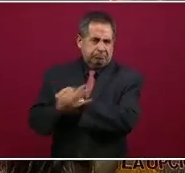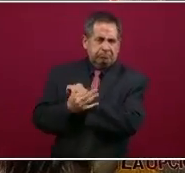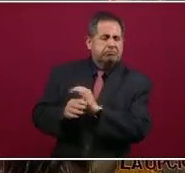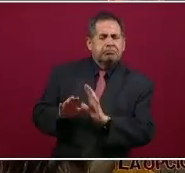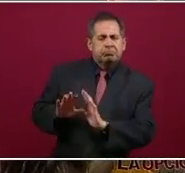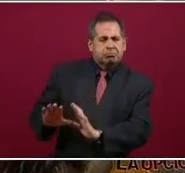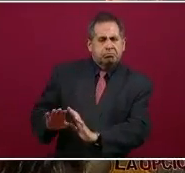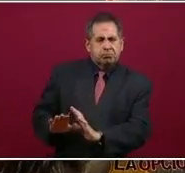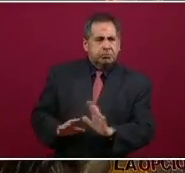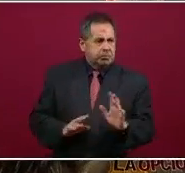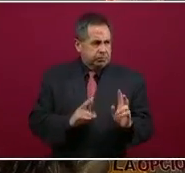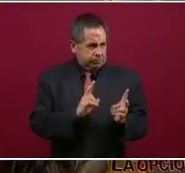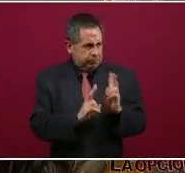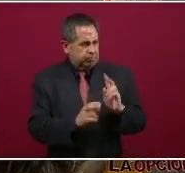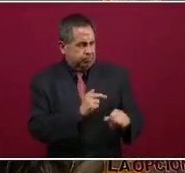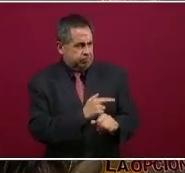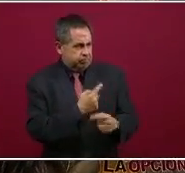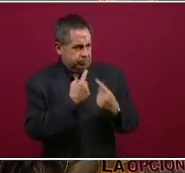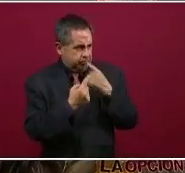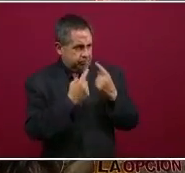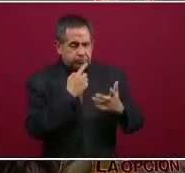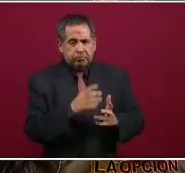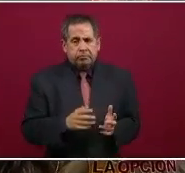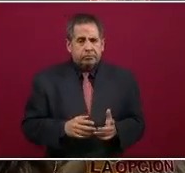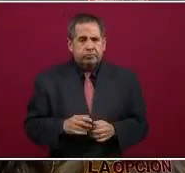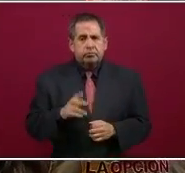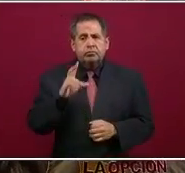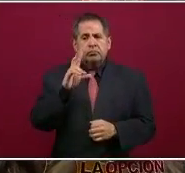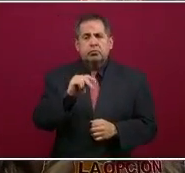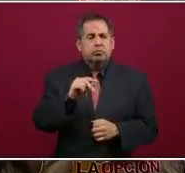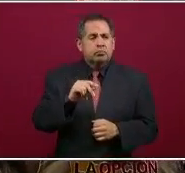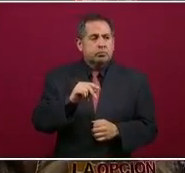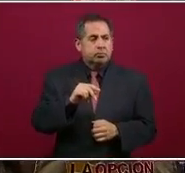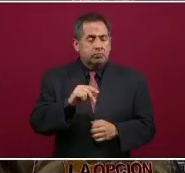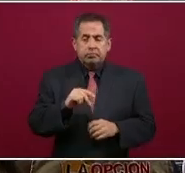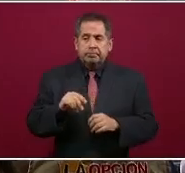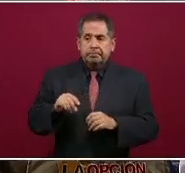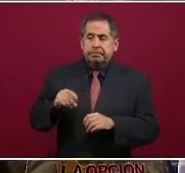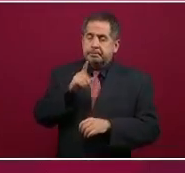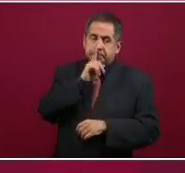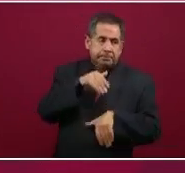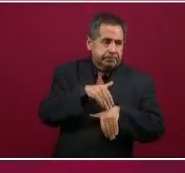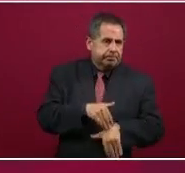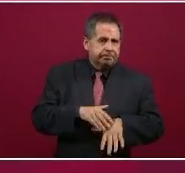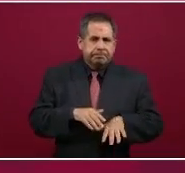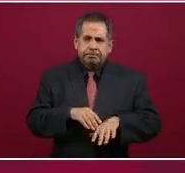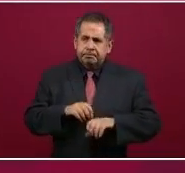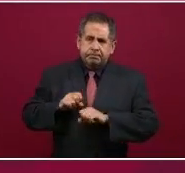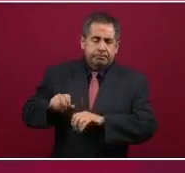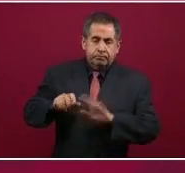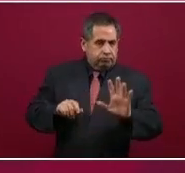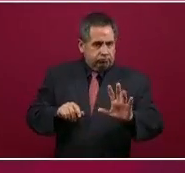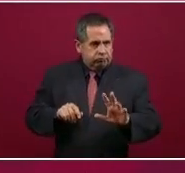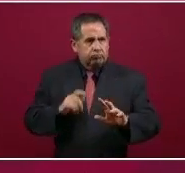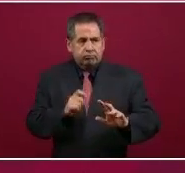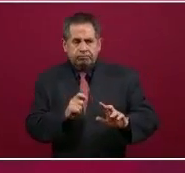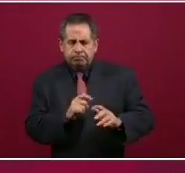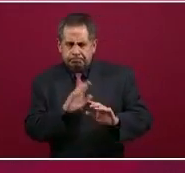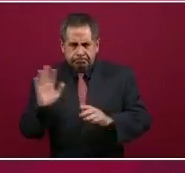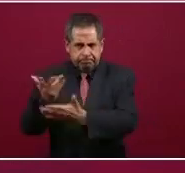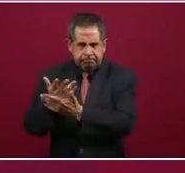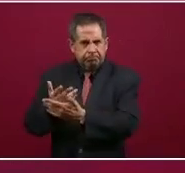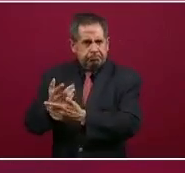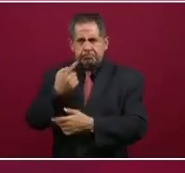el proceso legal. No se trata de renunciar a eso, sino se trata de